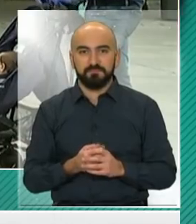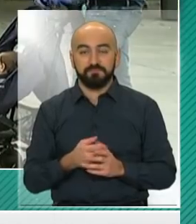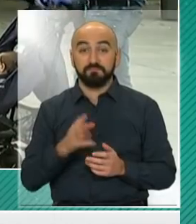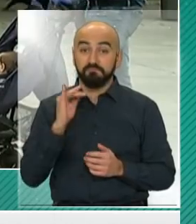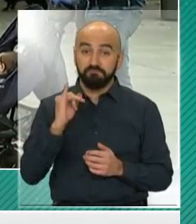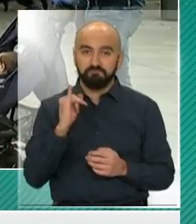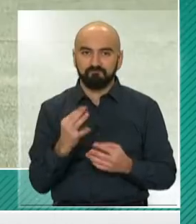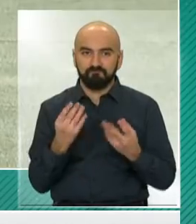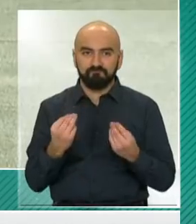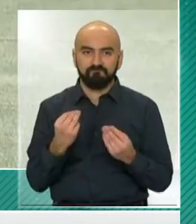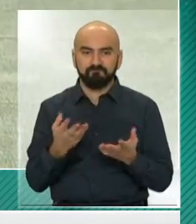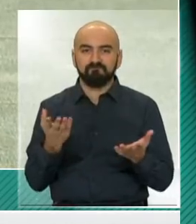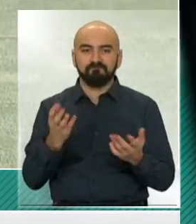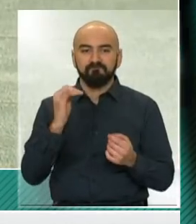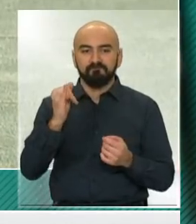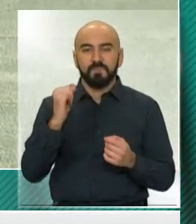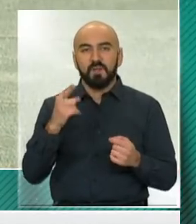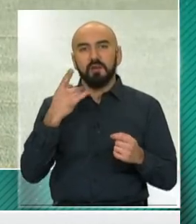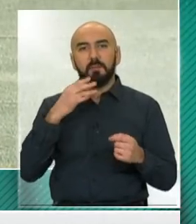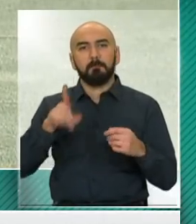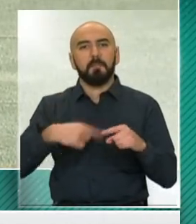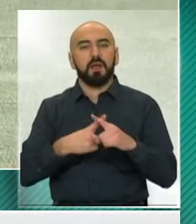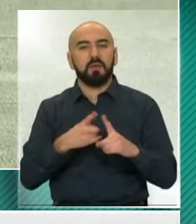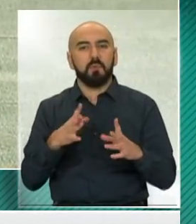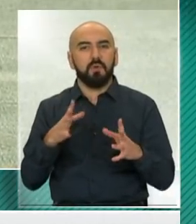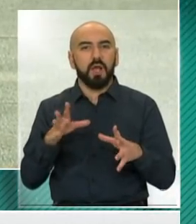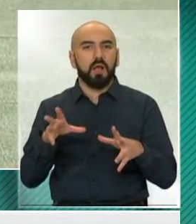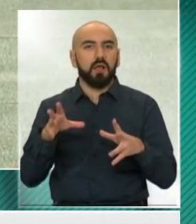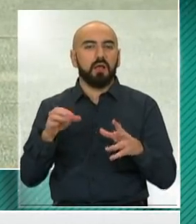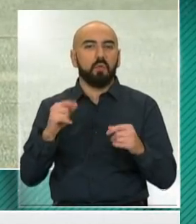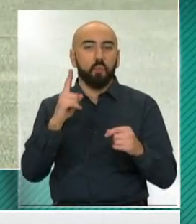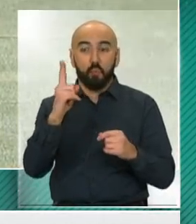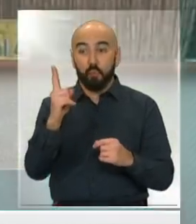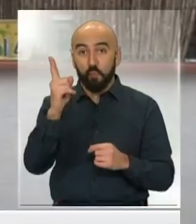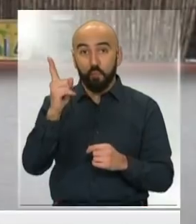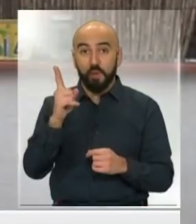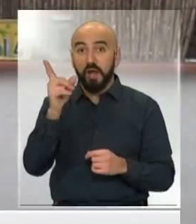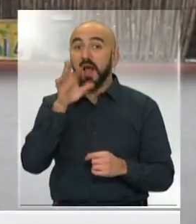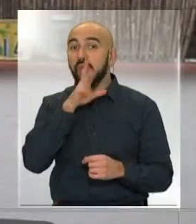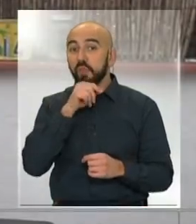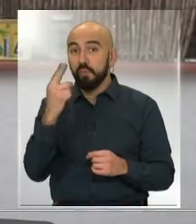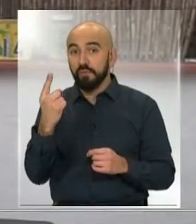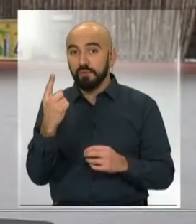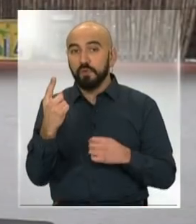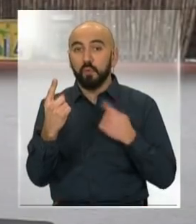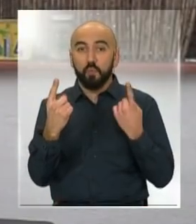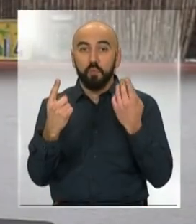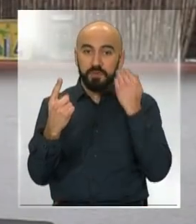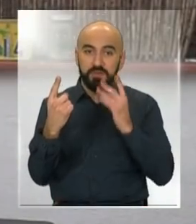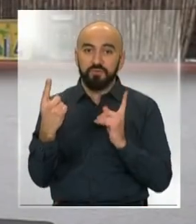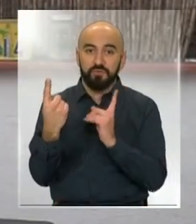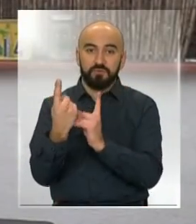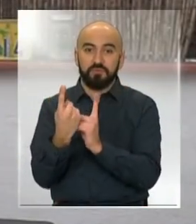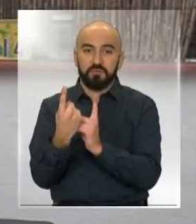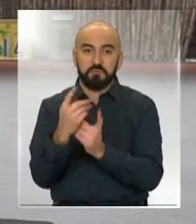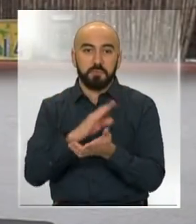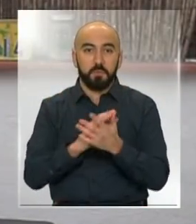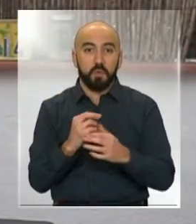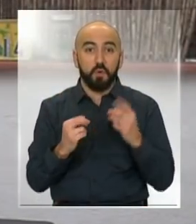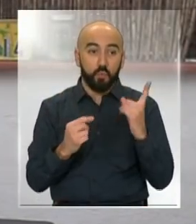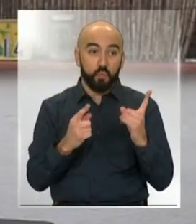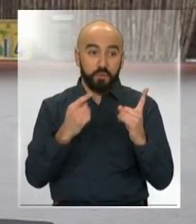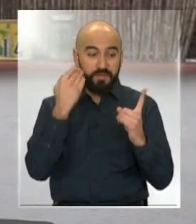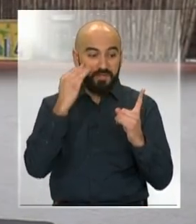absolutamente además a seguir las medidas por ejemplo que es un adulto por cada niño no es que si tienen un niño y